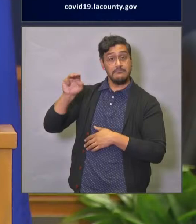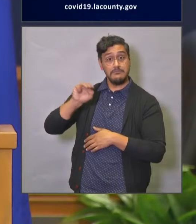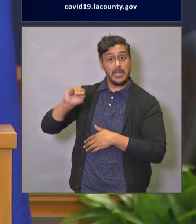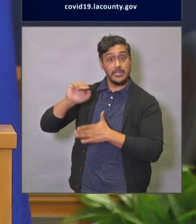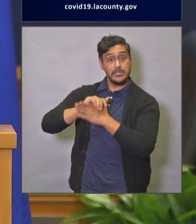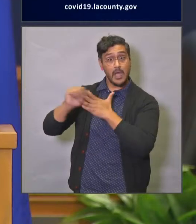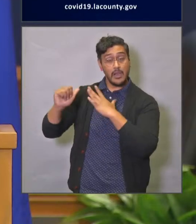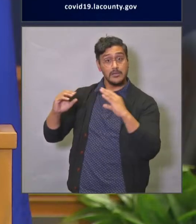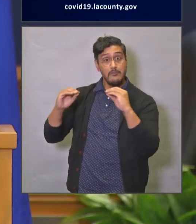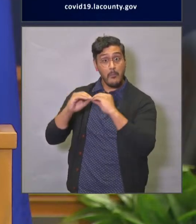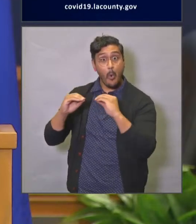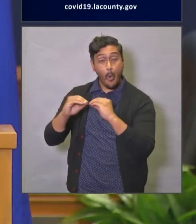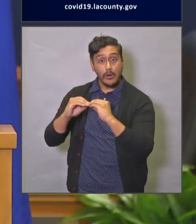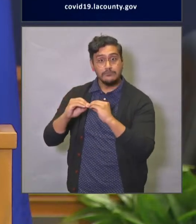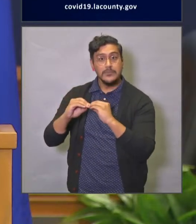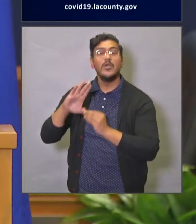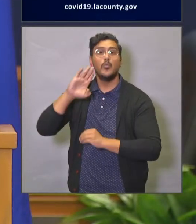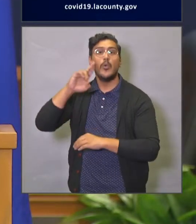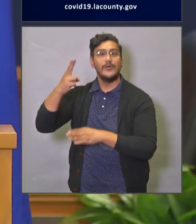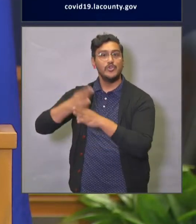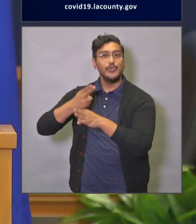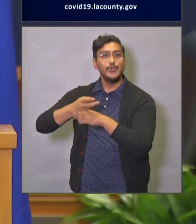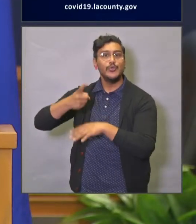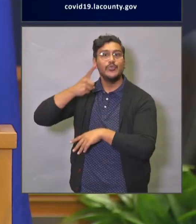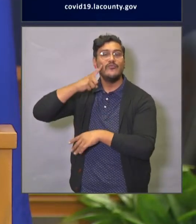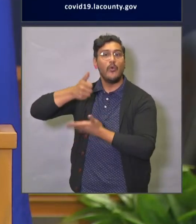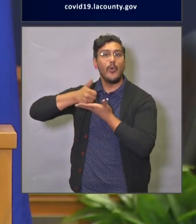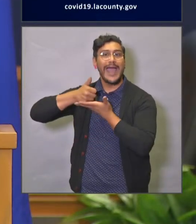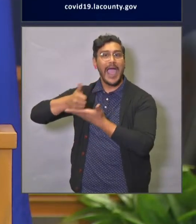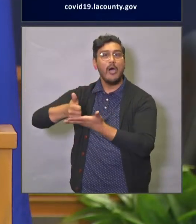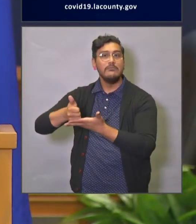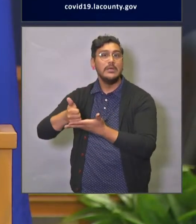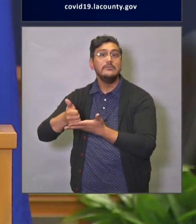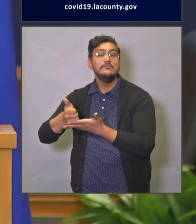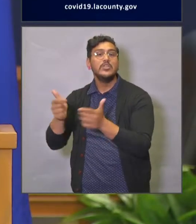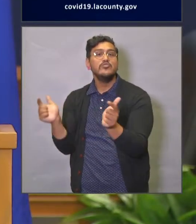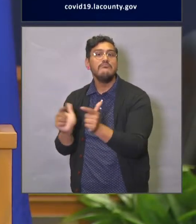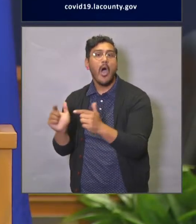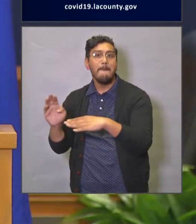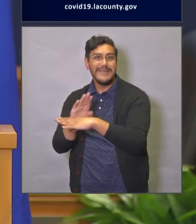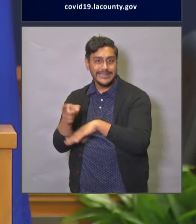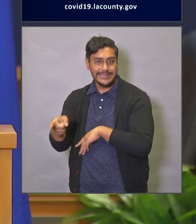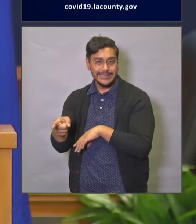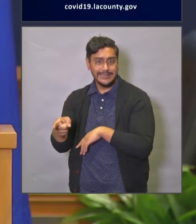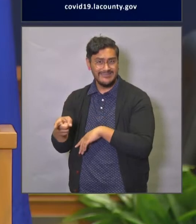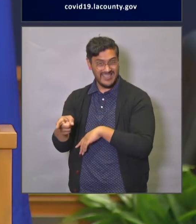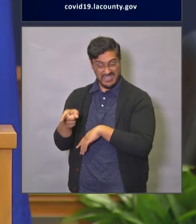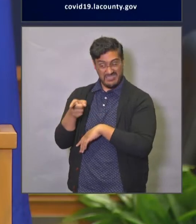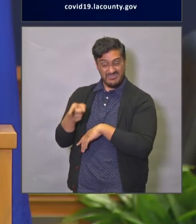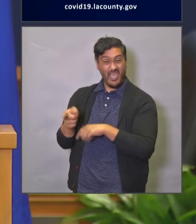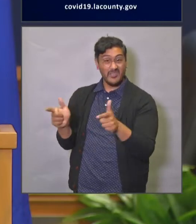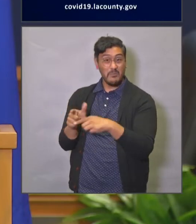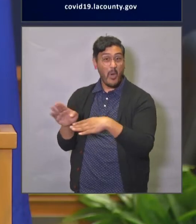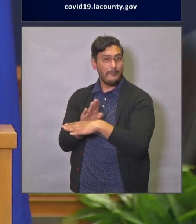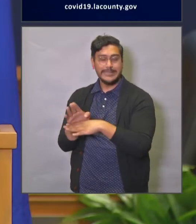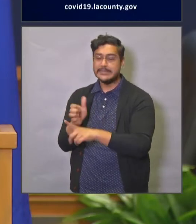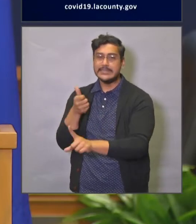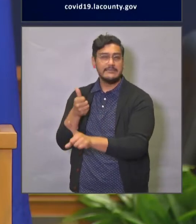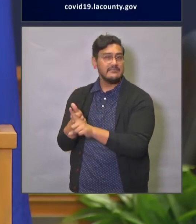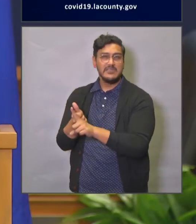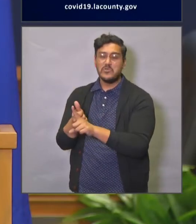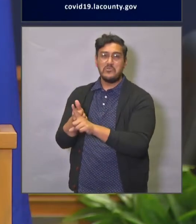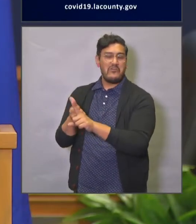adicionales serán usados para asistir a pequeños negocios que han sufrido debido al